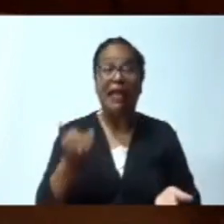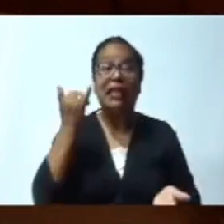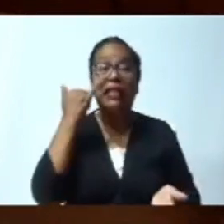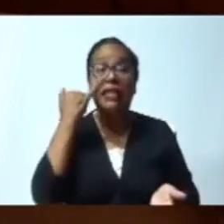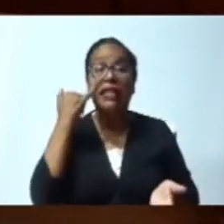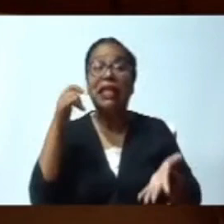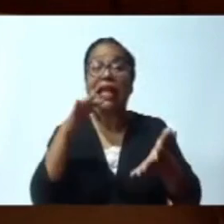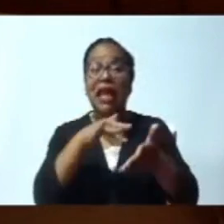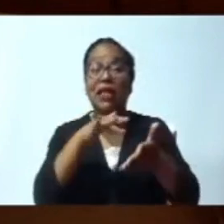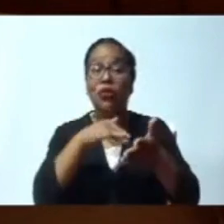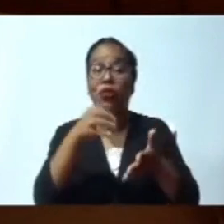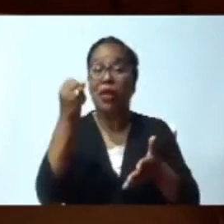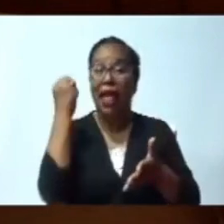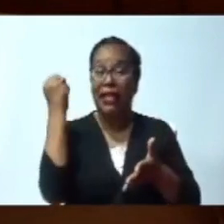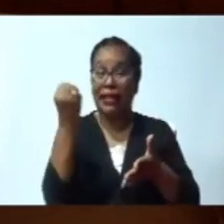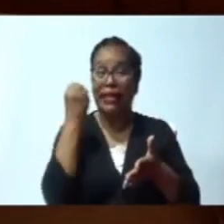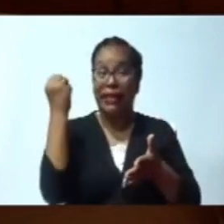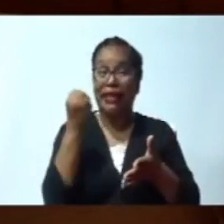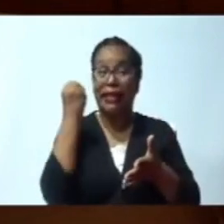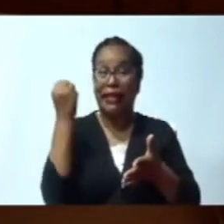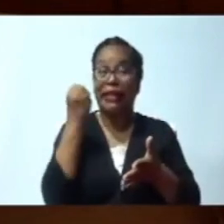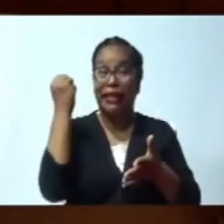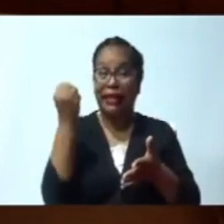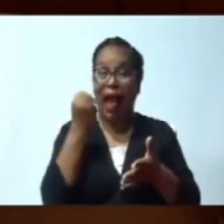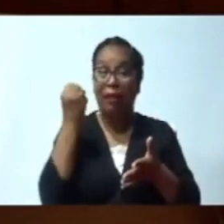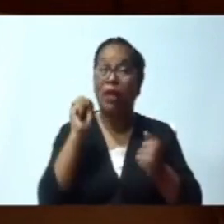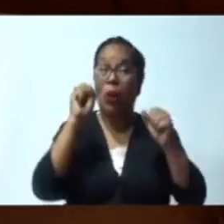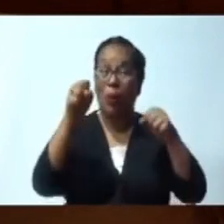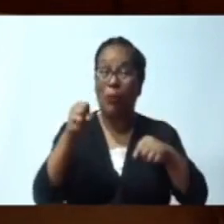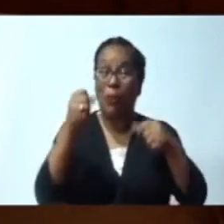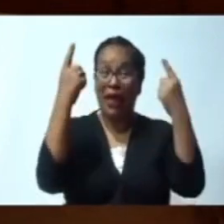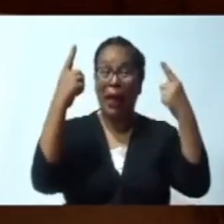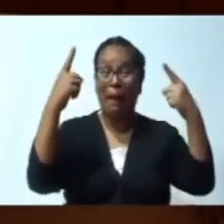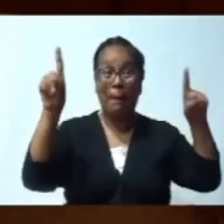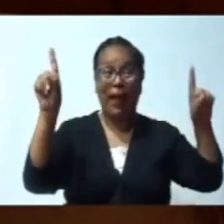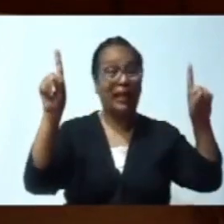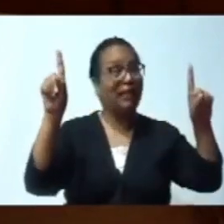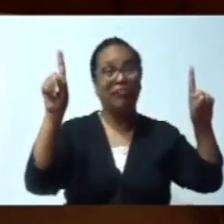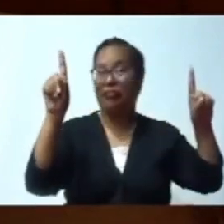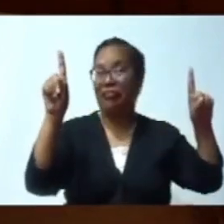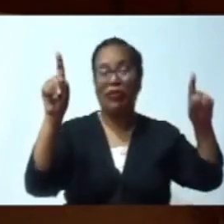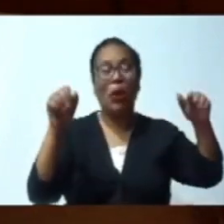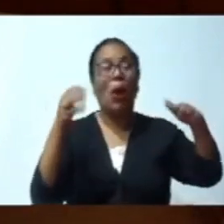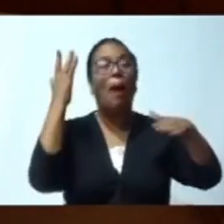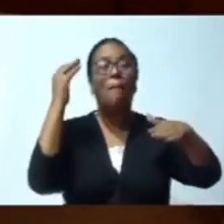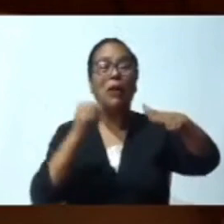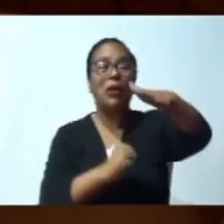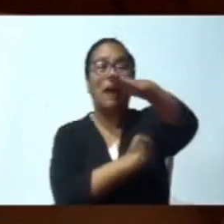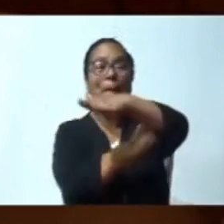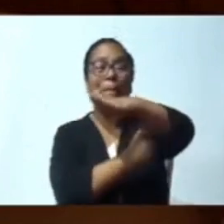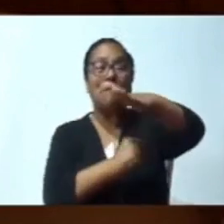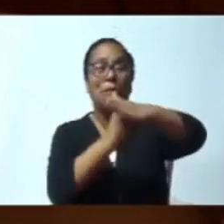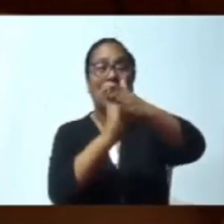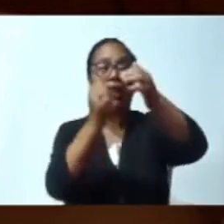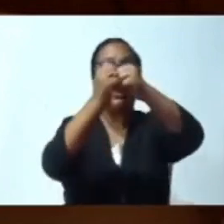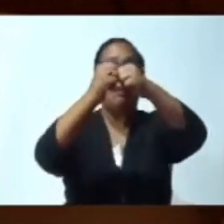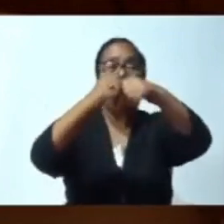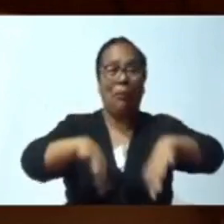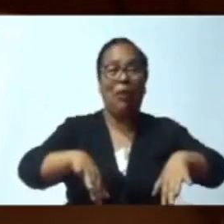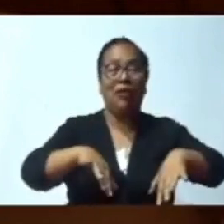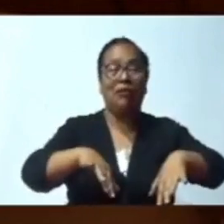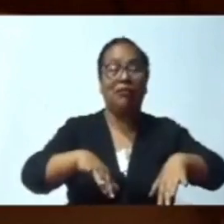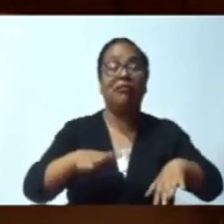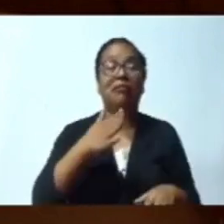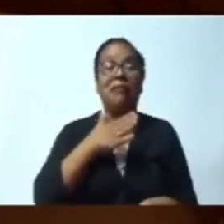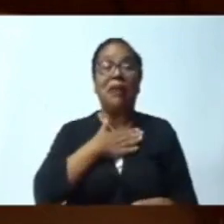no siempre pueden llegar debido a que el puente se derrumba y se quedan sin poder pasar por ningún lado. Mis padres